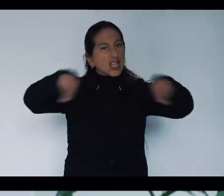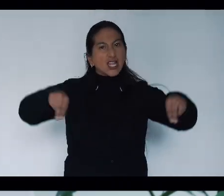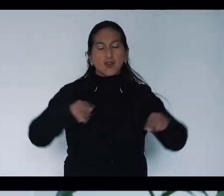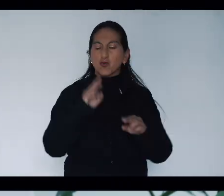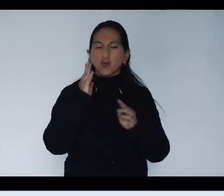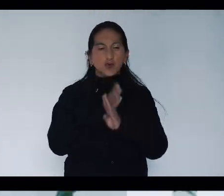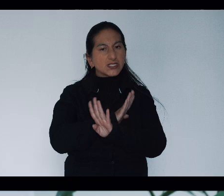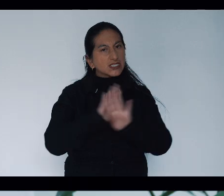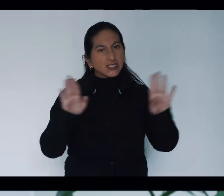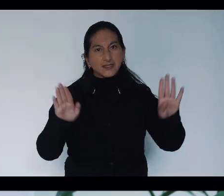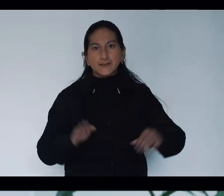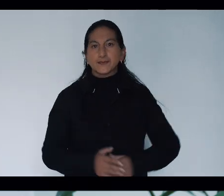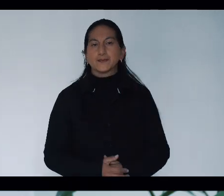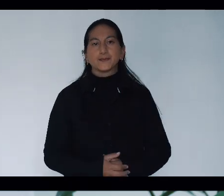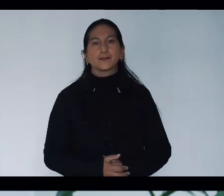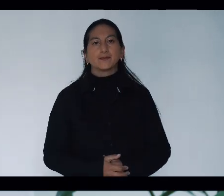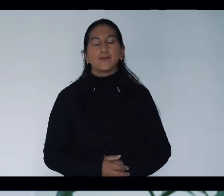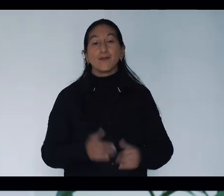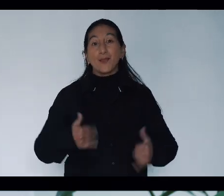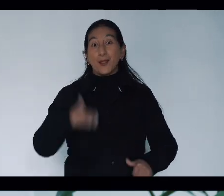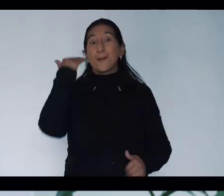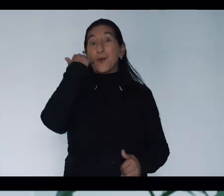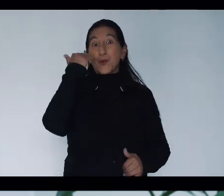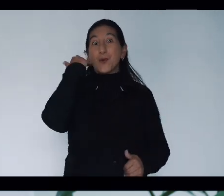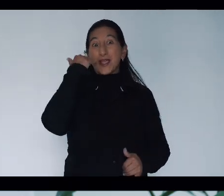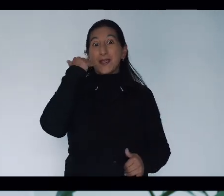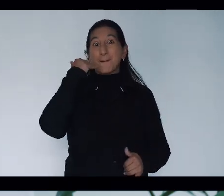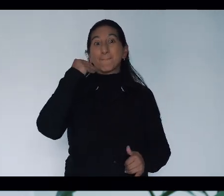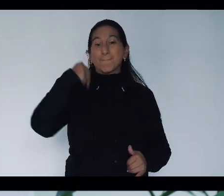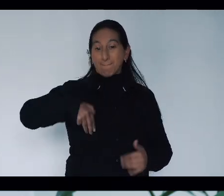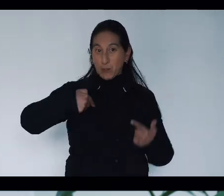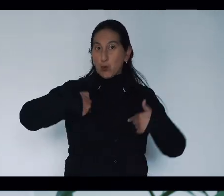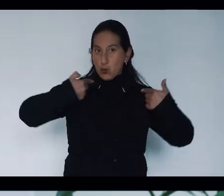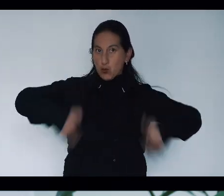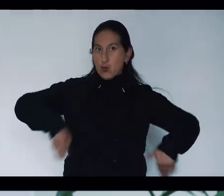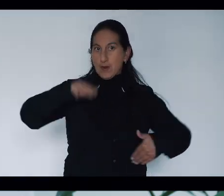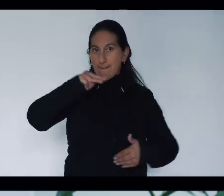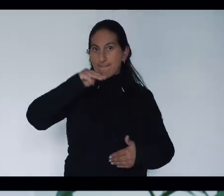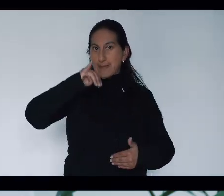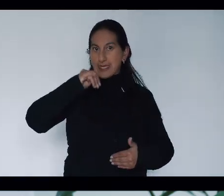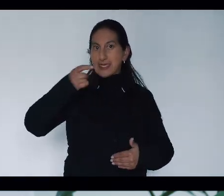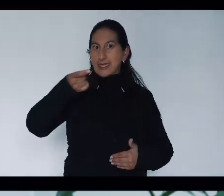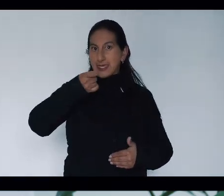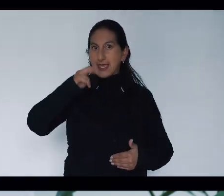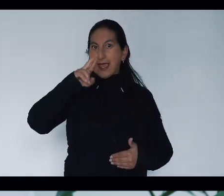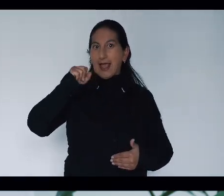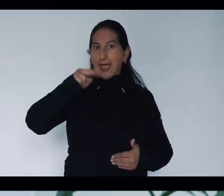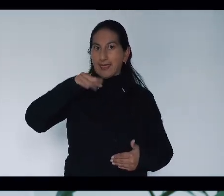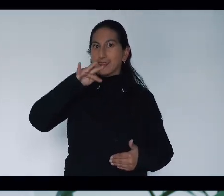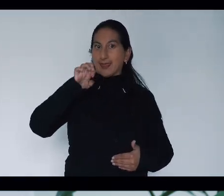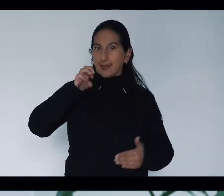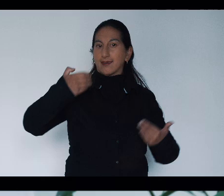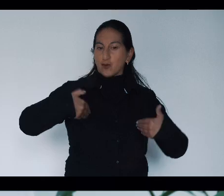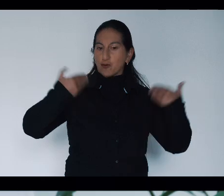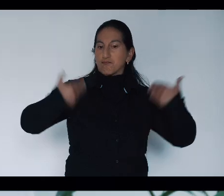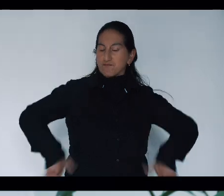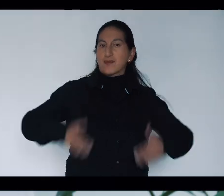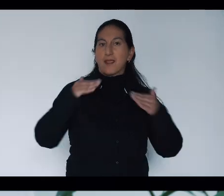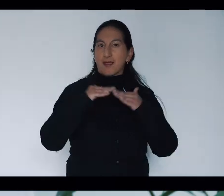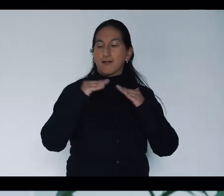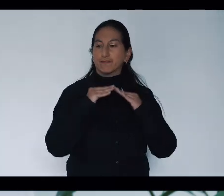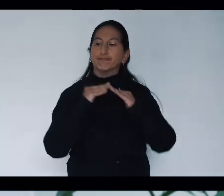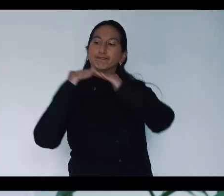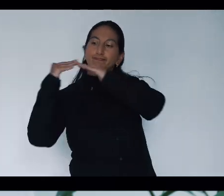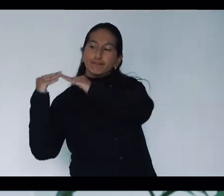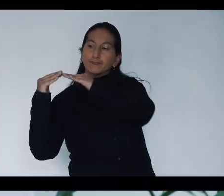género. Como mujer migrante, como ciudadana que soy acá, como vecina dentro